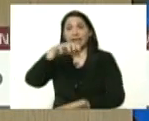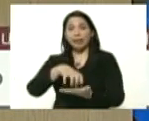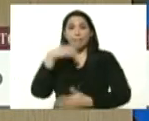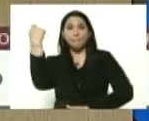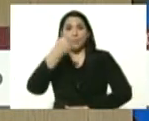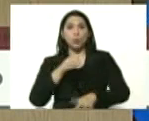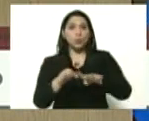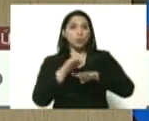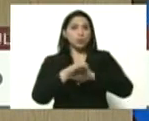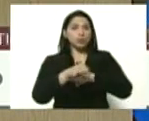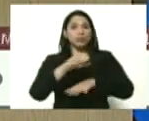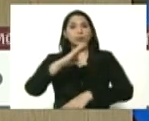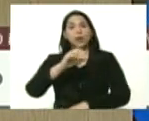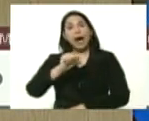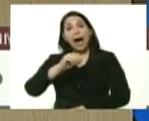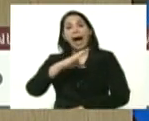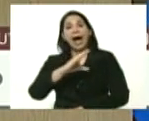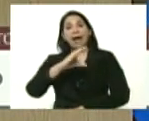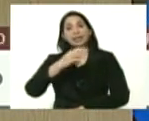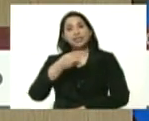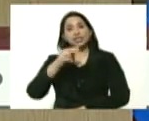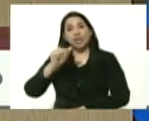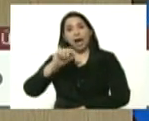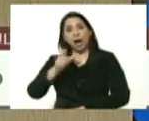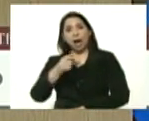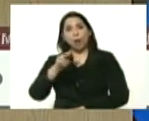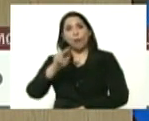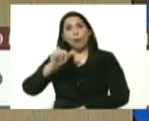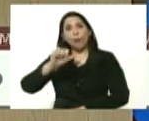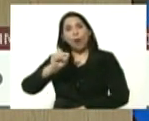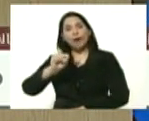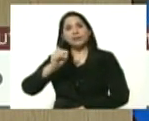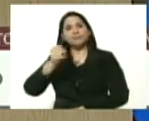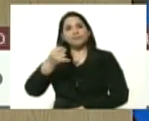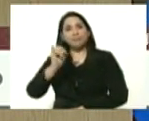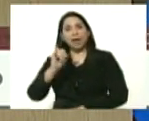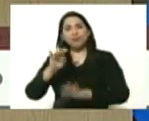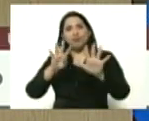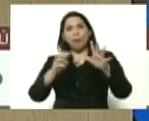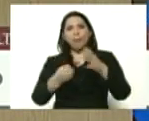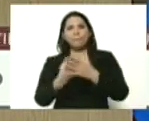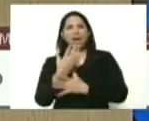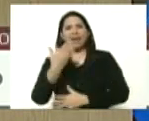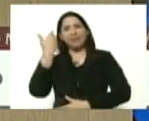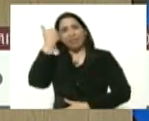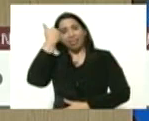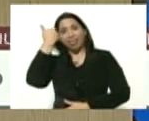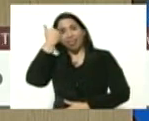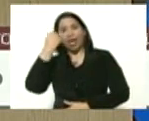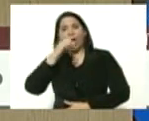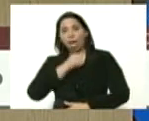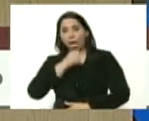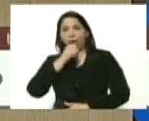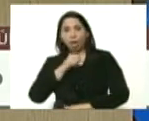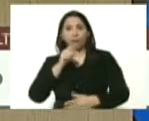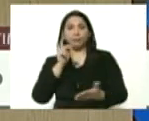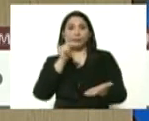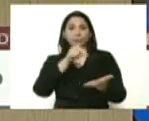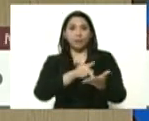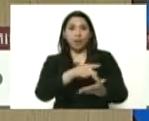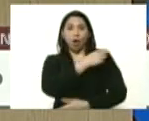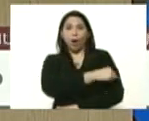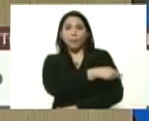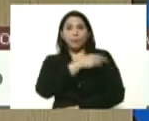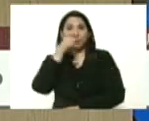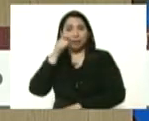Apures, municipio Achaguas, Cayo Seco. Presentó el 9 de mayo fiebre y tos, acudió a un hospital Centinela.